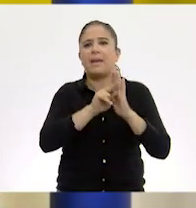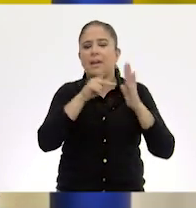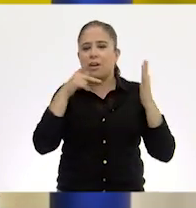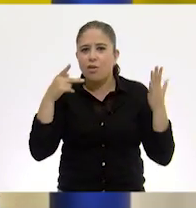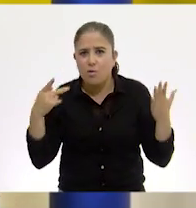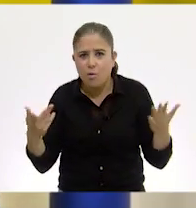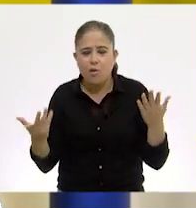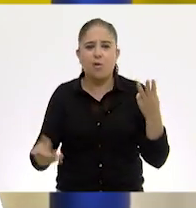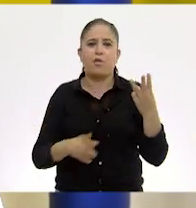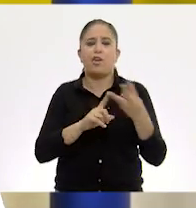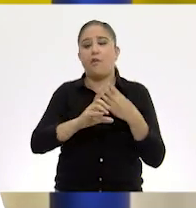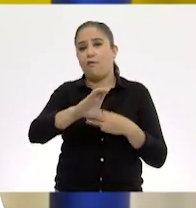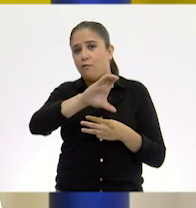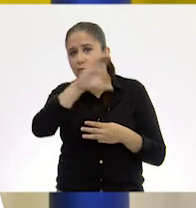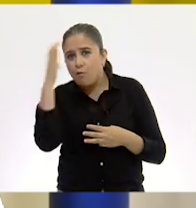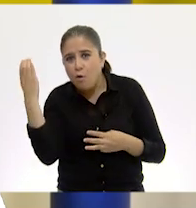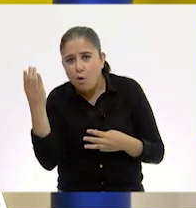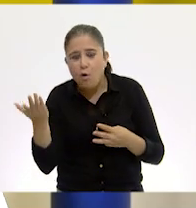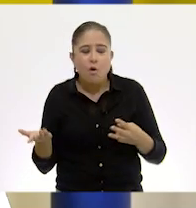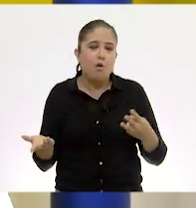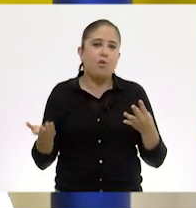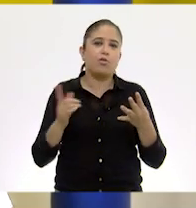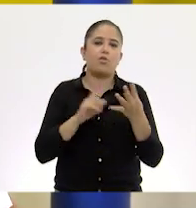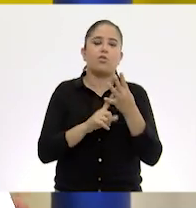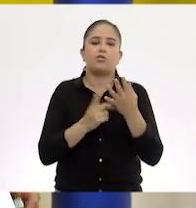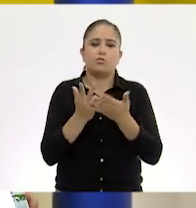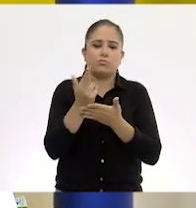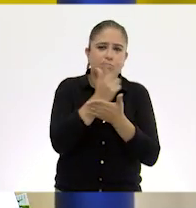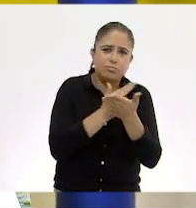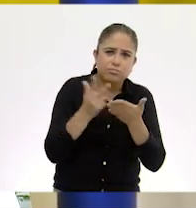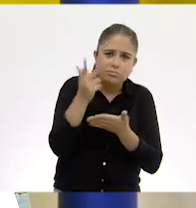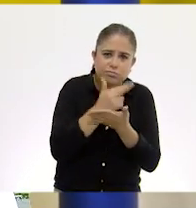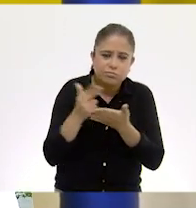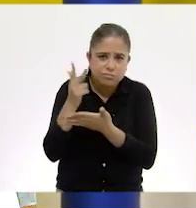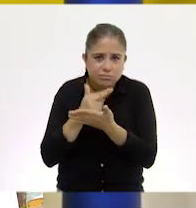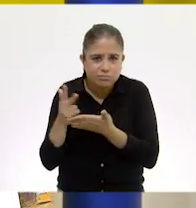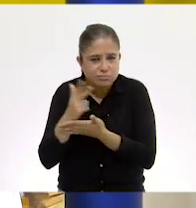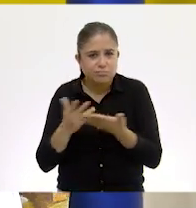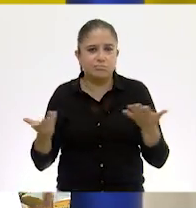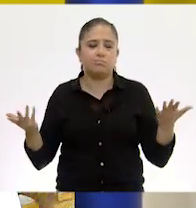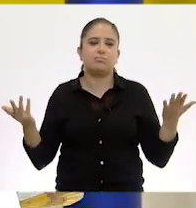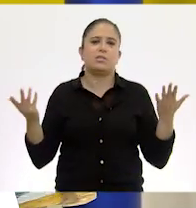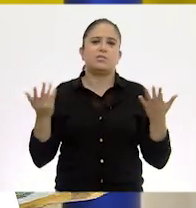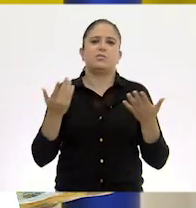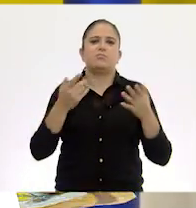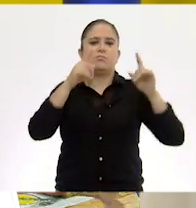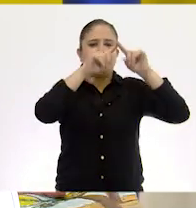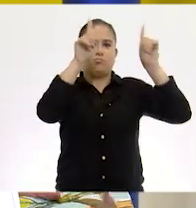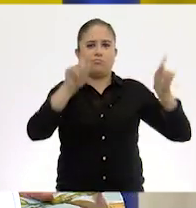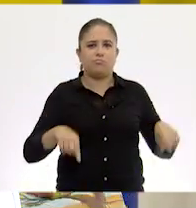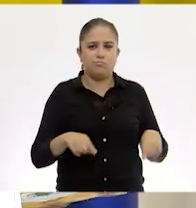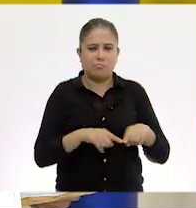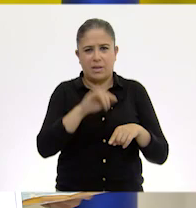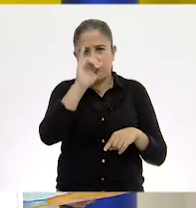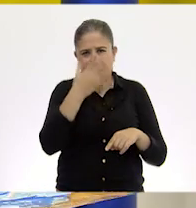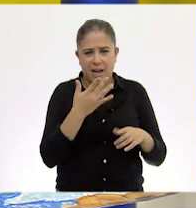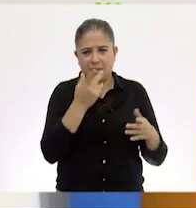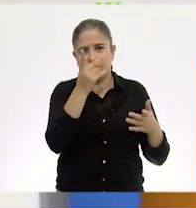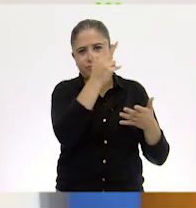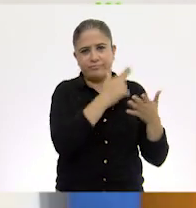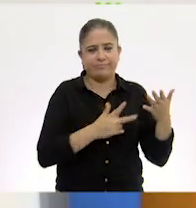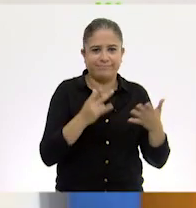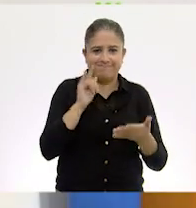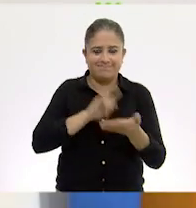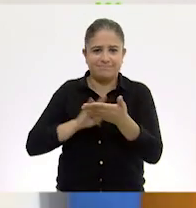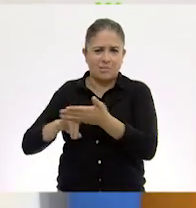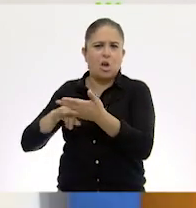O tal vez fotos. Fotos. Recortes. Recortes. Uh-huh. Pósters. Muy bien. Y otros tipos de